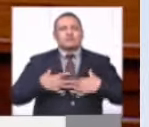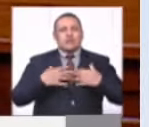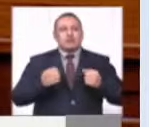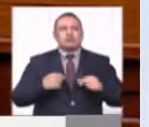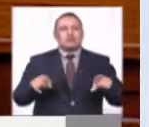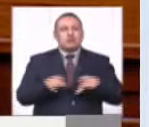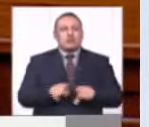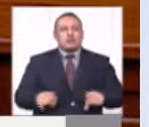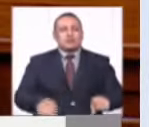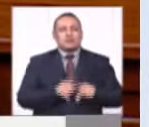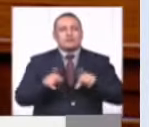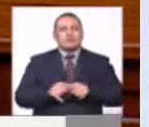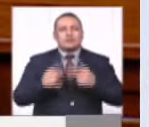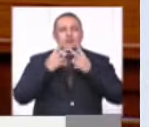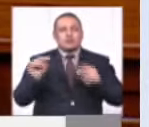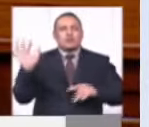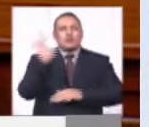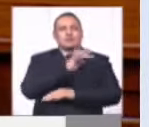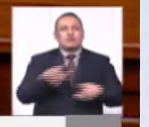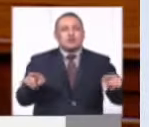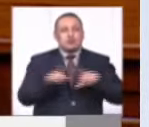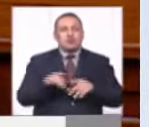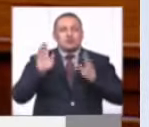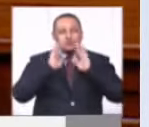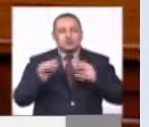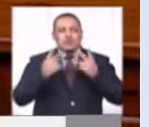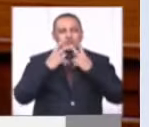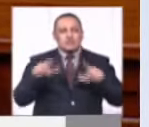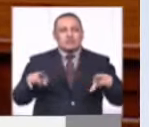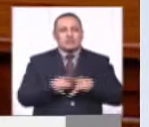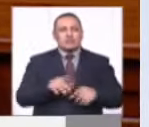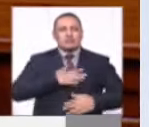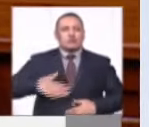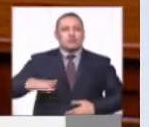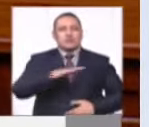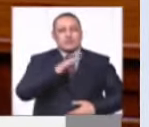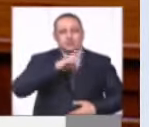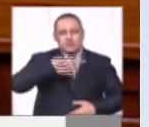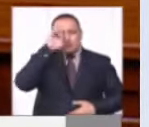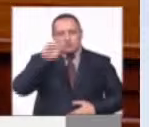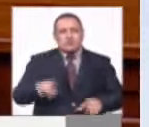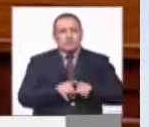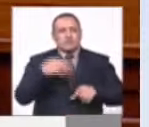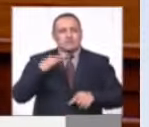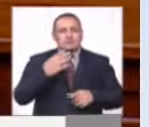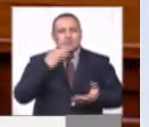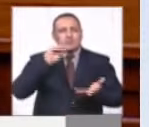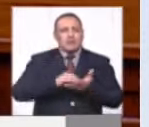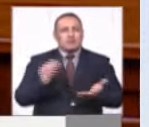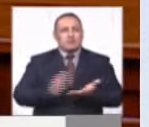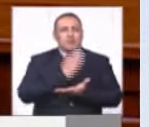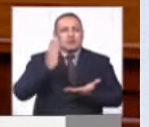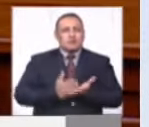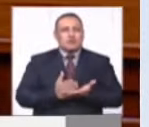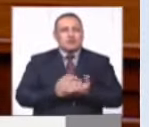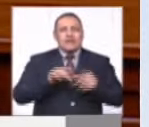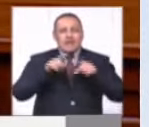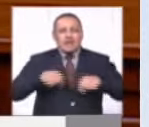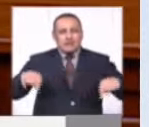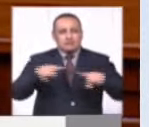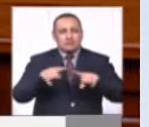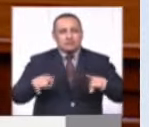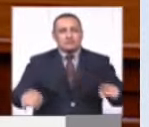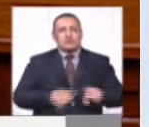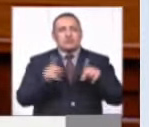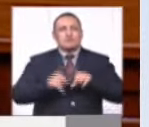sigue igual y el medio ambiente sigue contaminando y la soberanía del país cada vez es más invadida, a estos